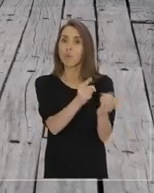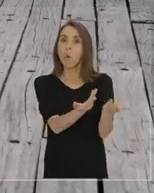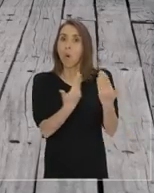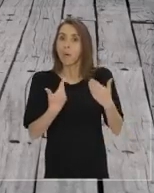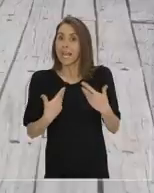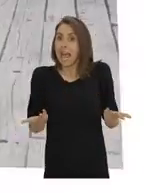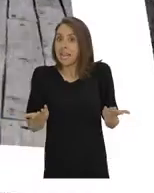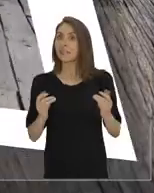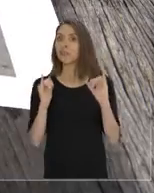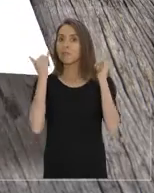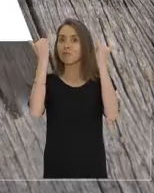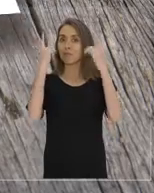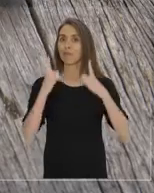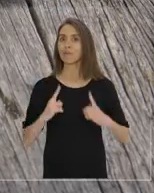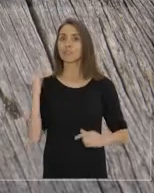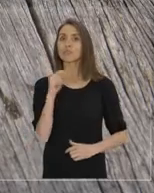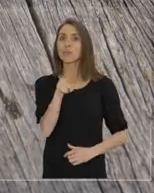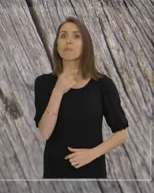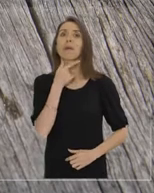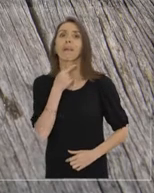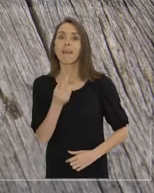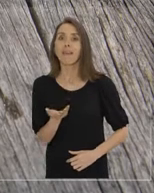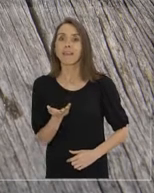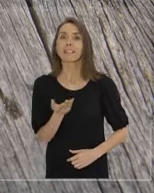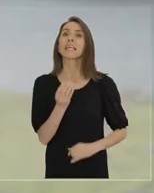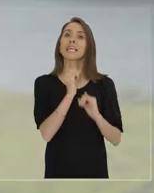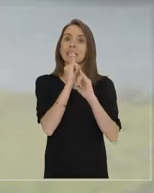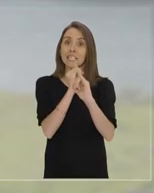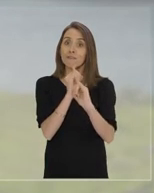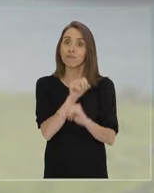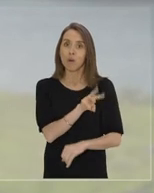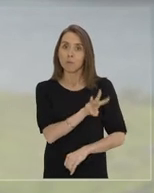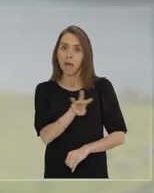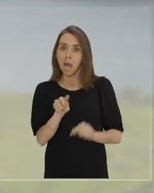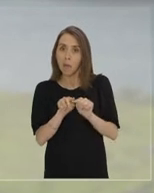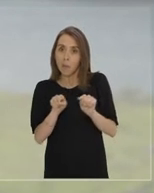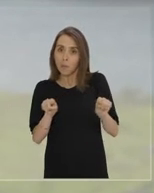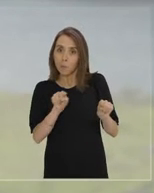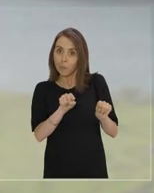años. Regálate y disfruta las vacaciones que siempre has querido. Infórmate en